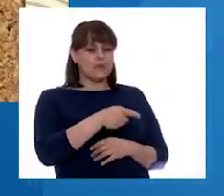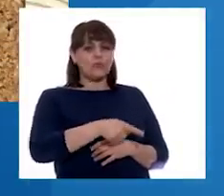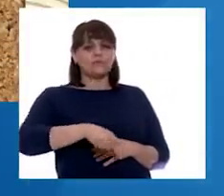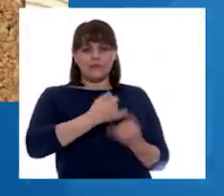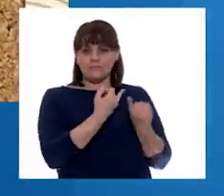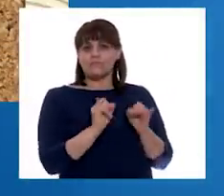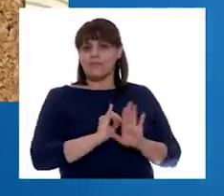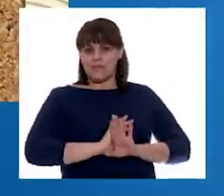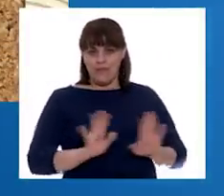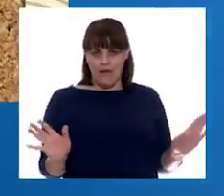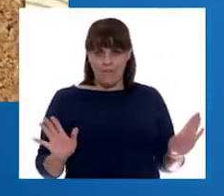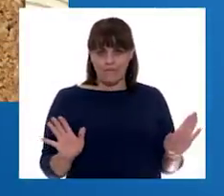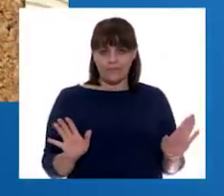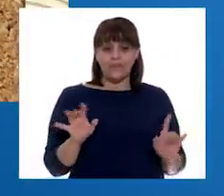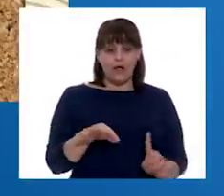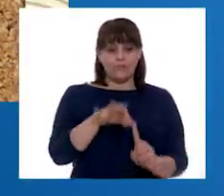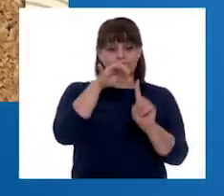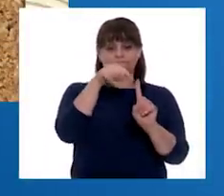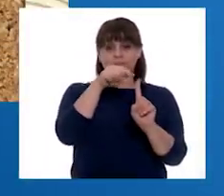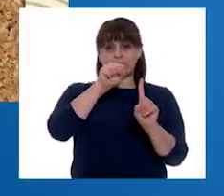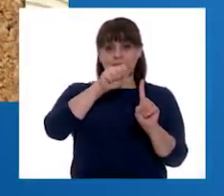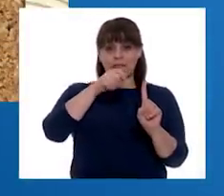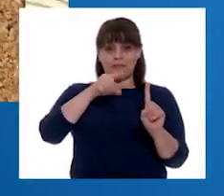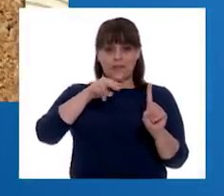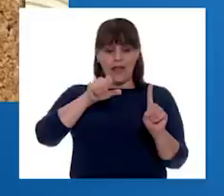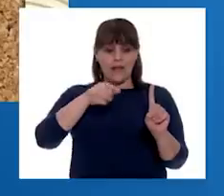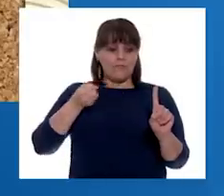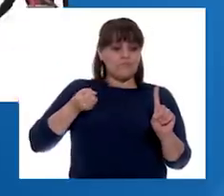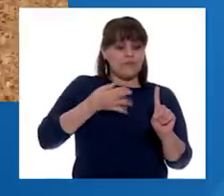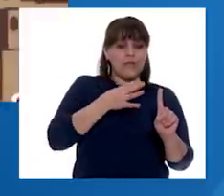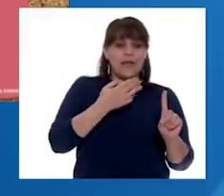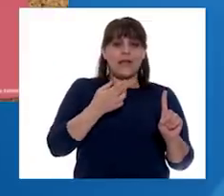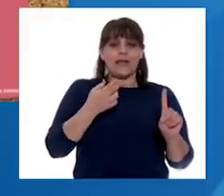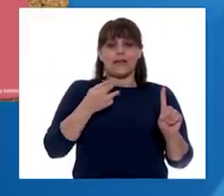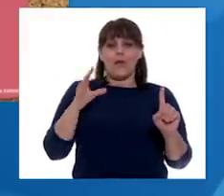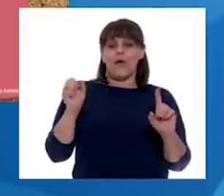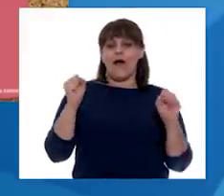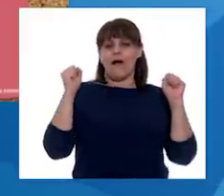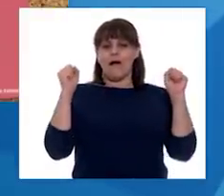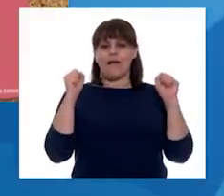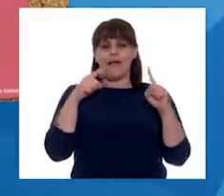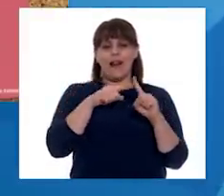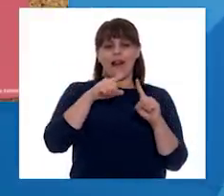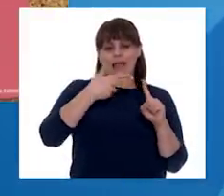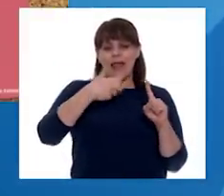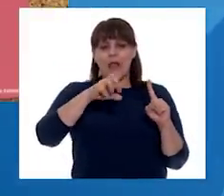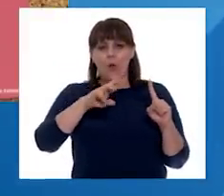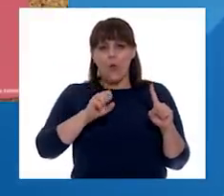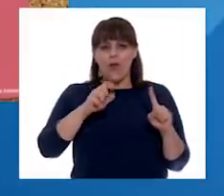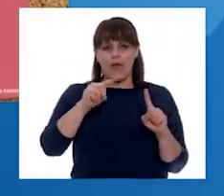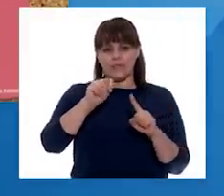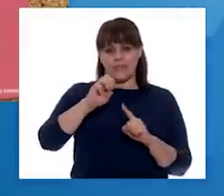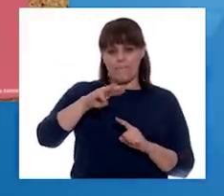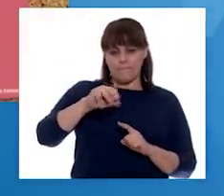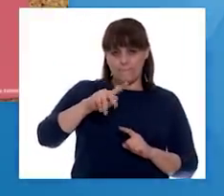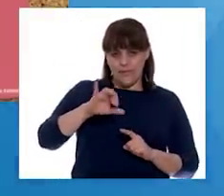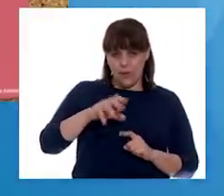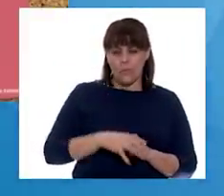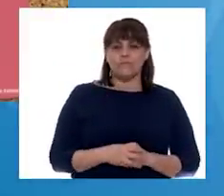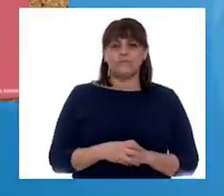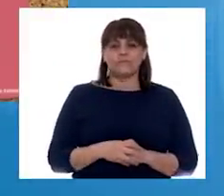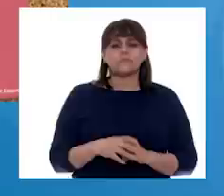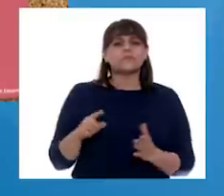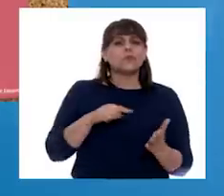simultáneamente, Santana sería llamado el héroe de Tampico. Pero en la capital, aún con el triunfo, Anastasio